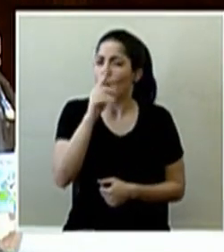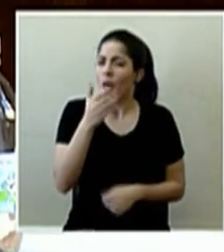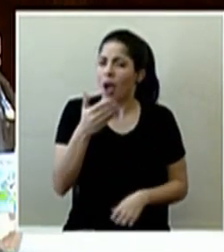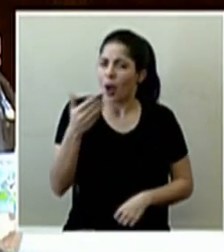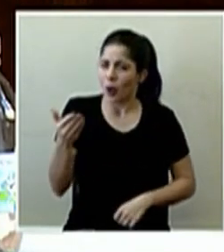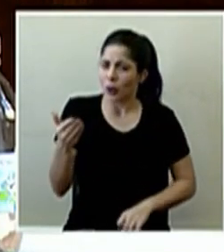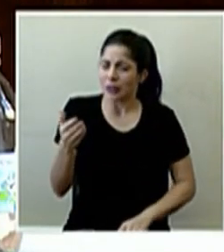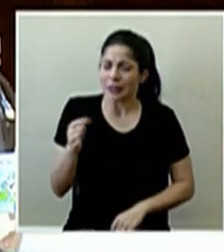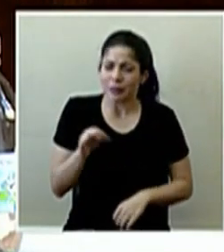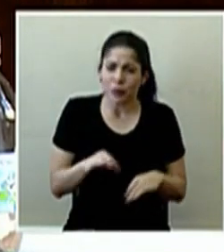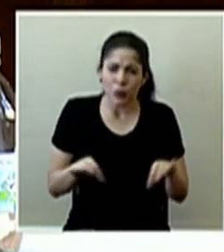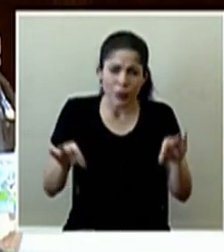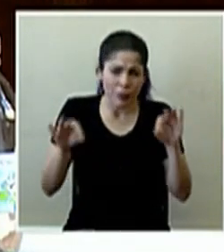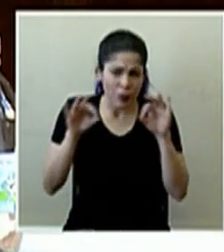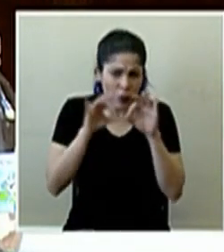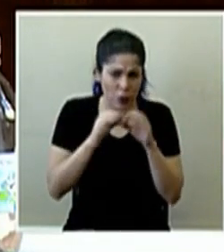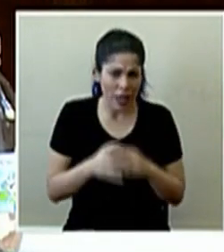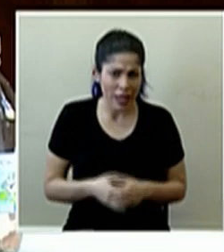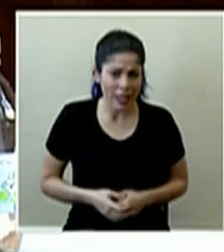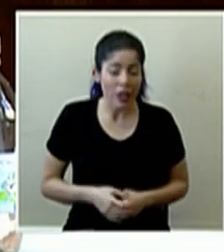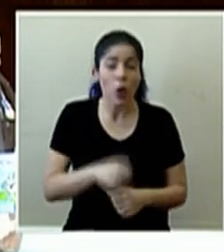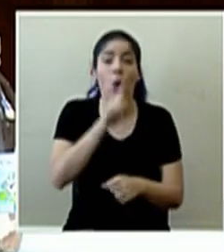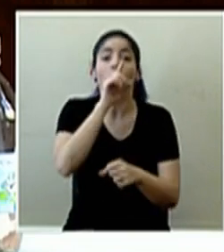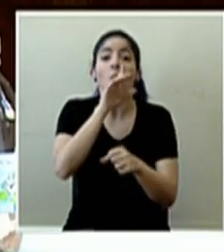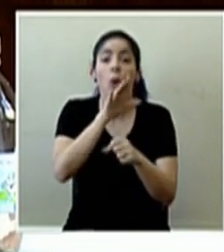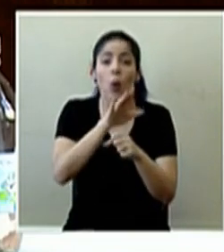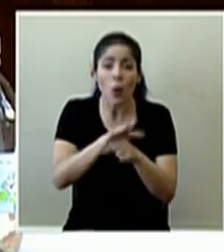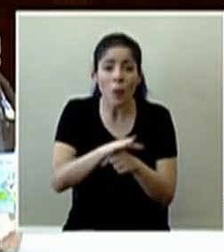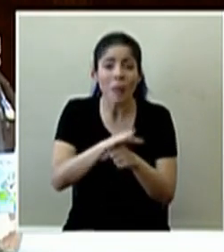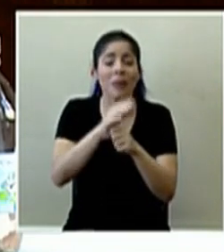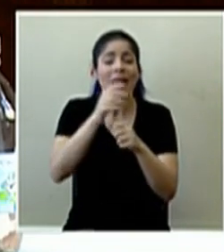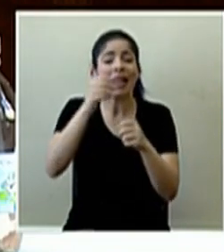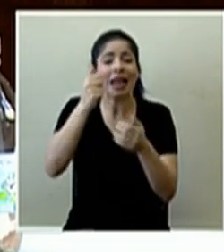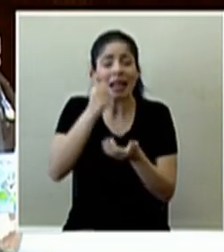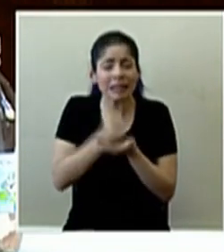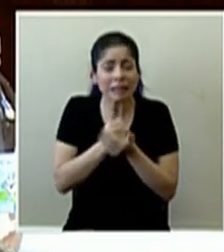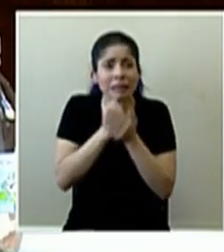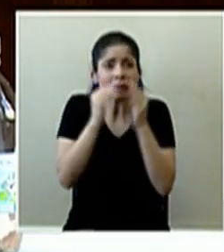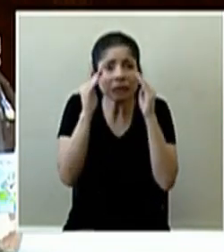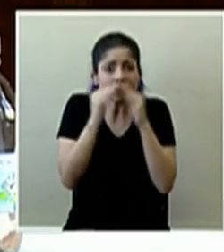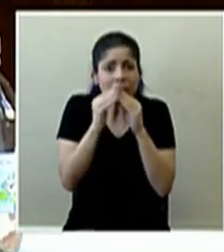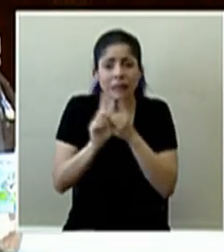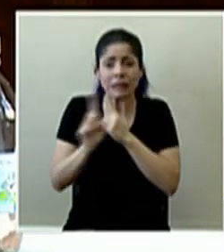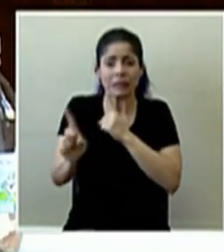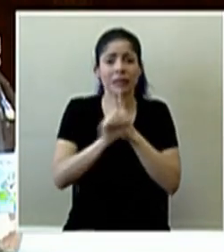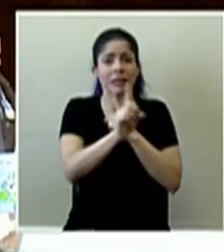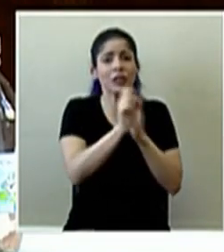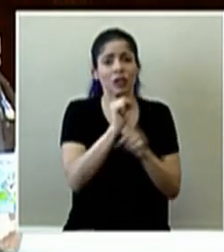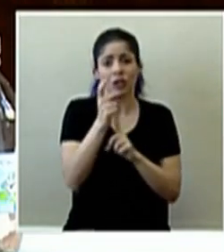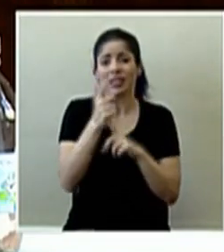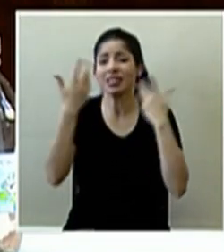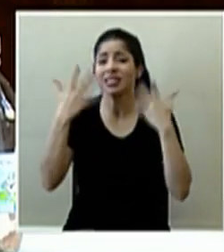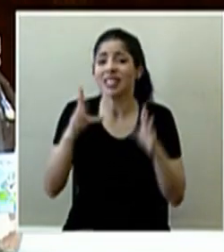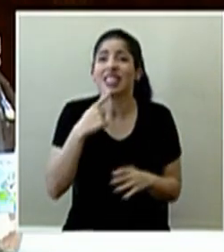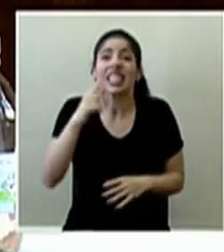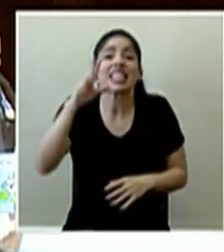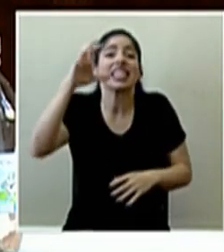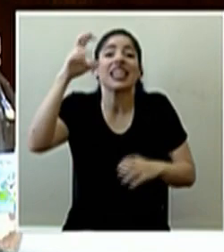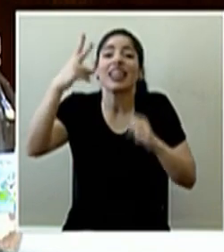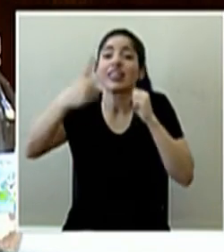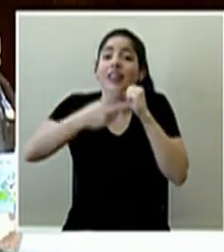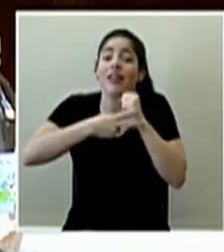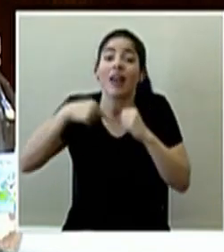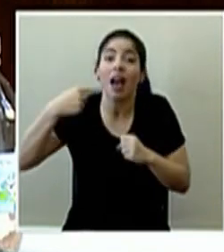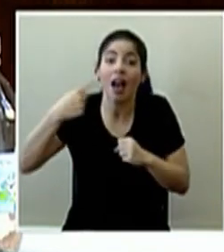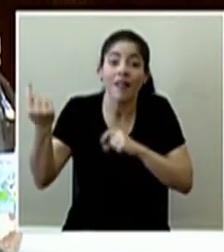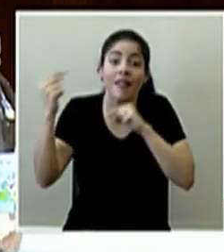es súper importante, es cumplir estrictamente el aislamiento social. Es decir, lo hemos dicho 500 veces, cada